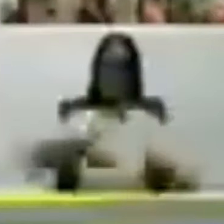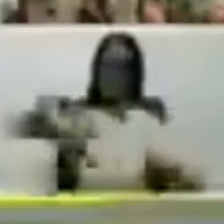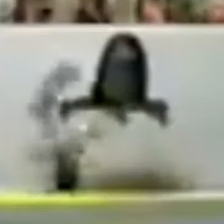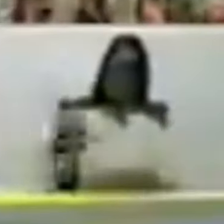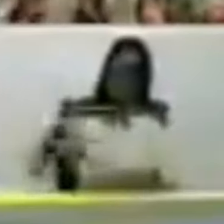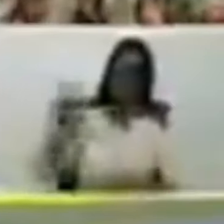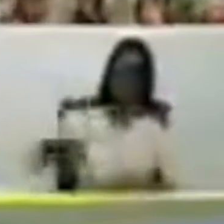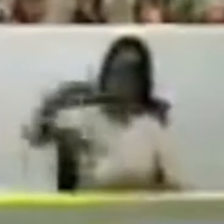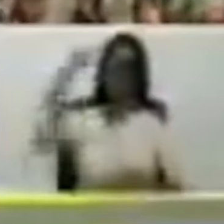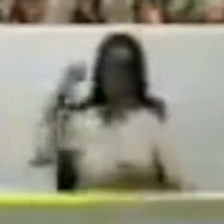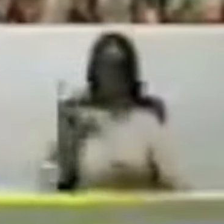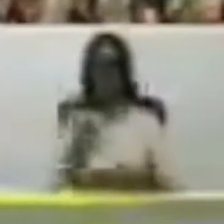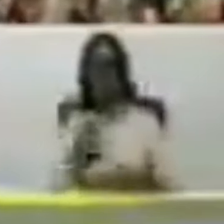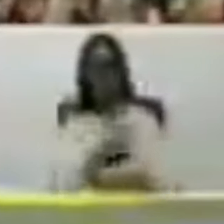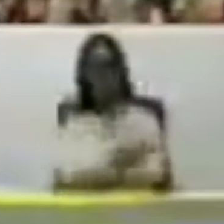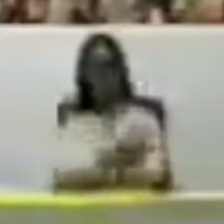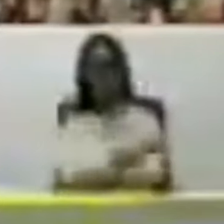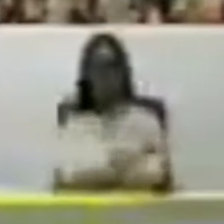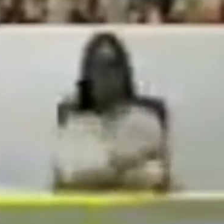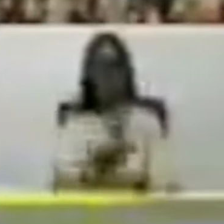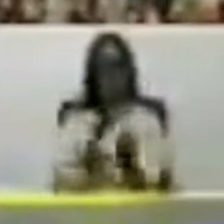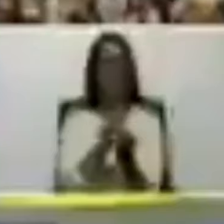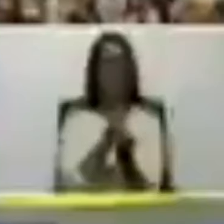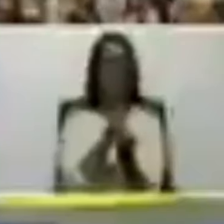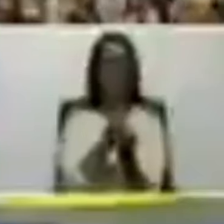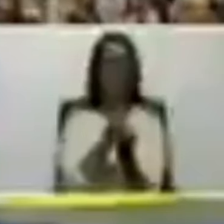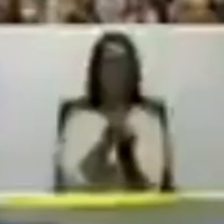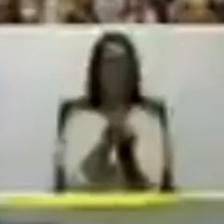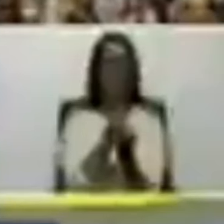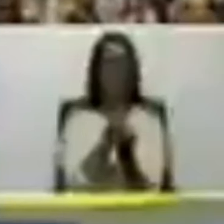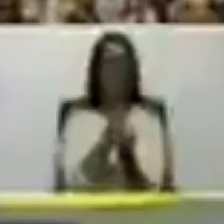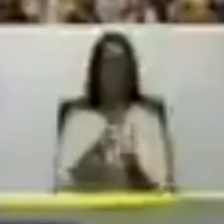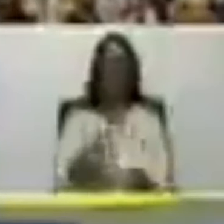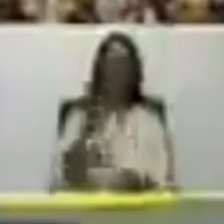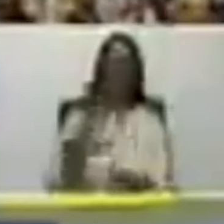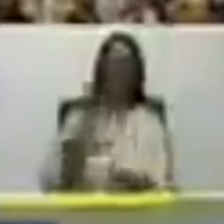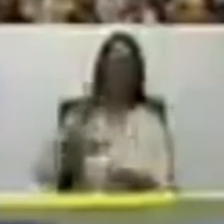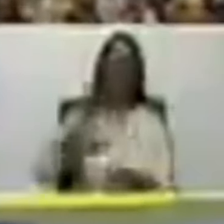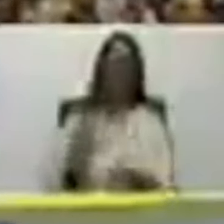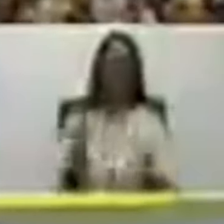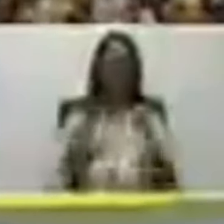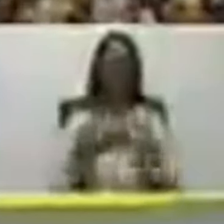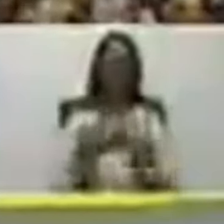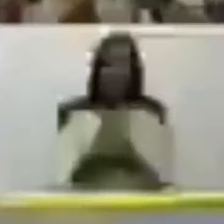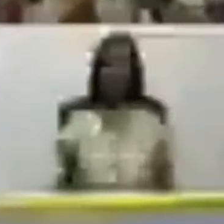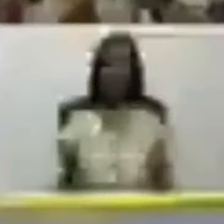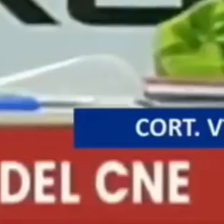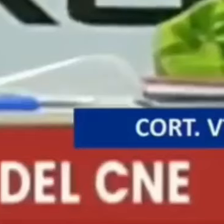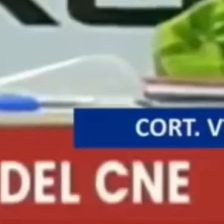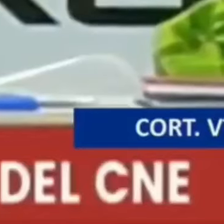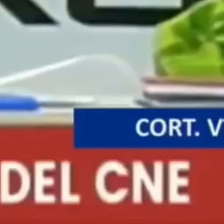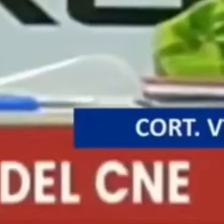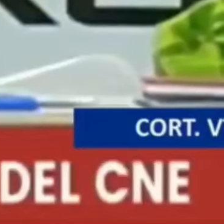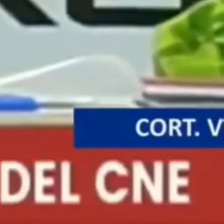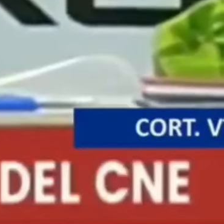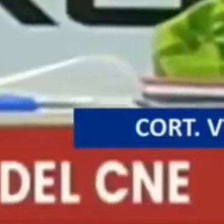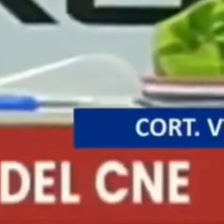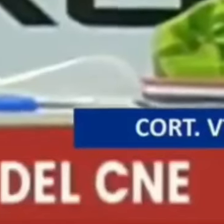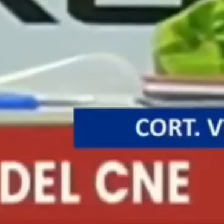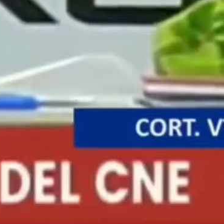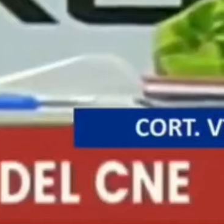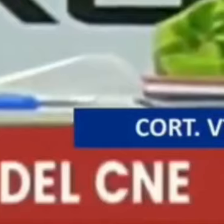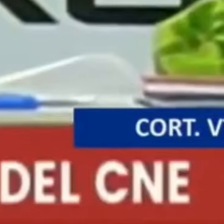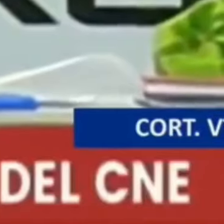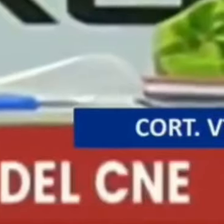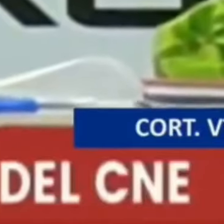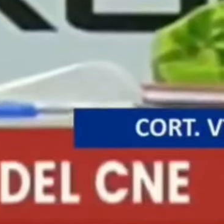«Estamos contando los días para ser libres», gritaba esa mujer al paso del convoy. En las últimas elecciones presidenciales